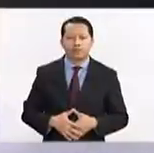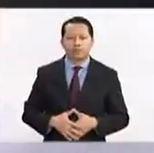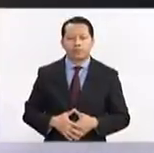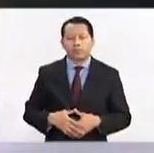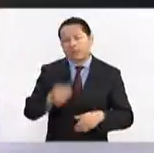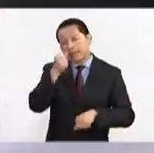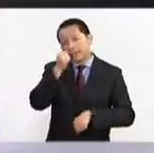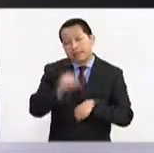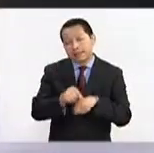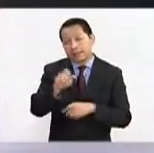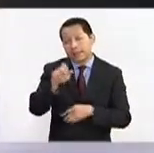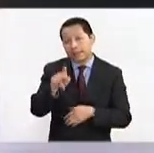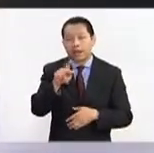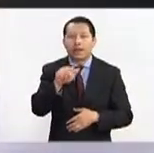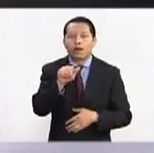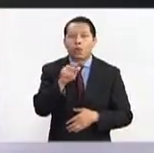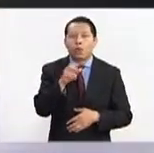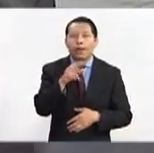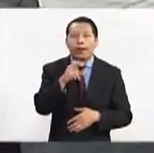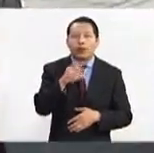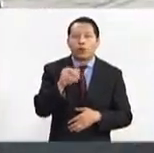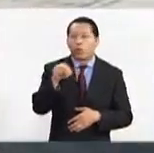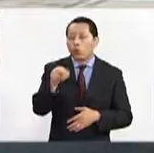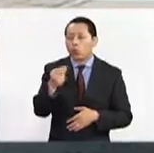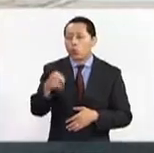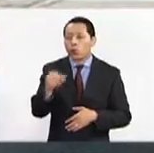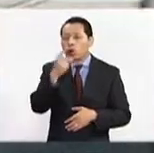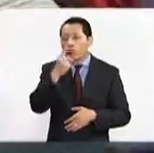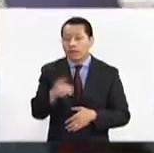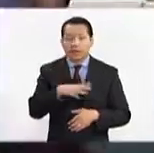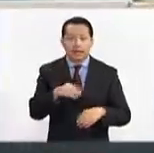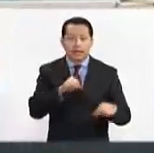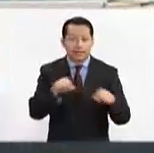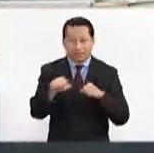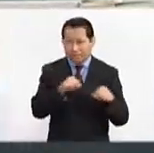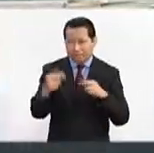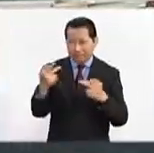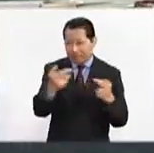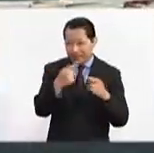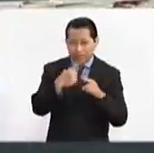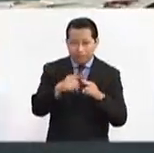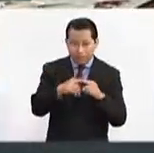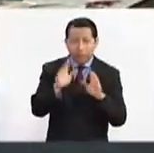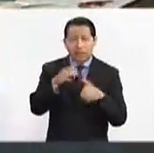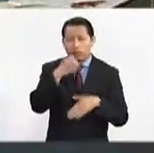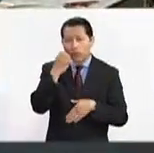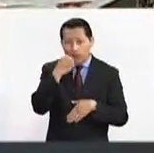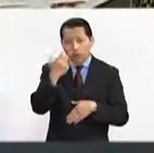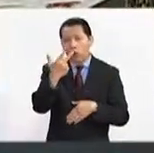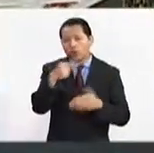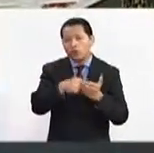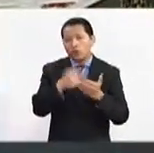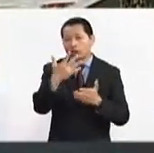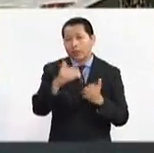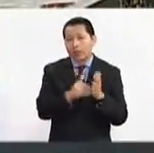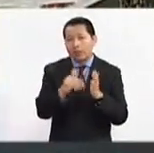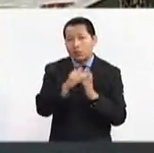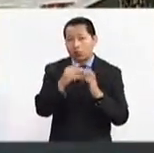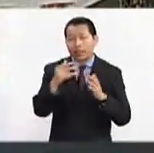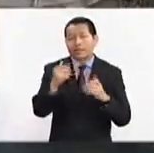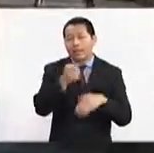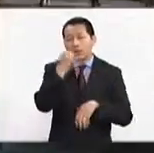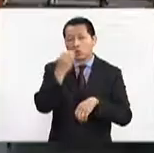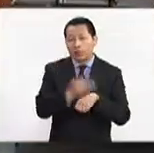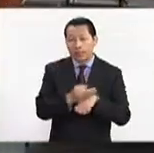El secretario de Educación Pública, Aurelio Nuño, informó que en las regiones afectadas por los terremotos ya regresaron a clases 8.5 millones de alumnos y